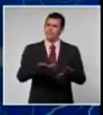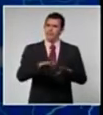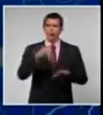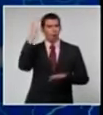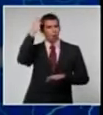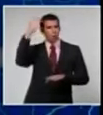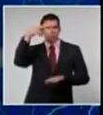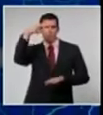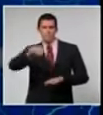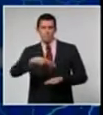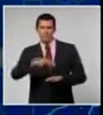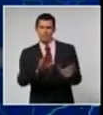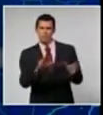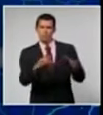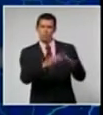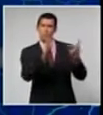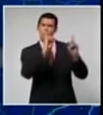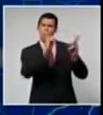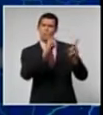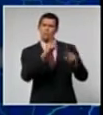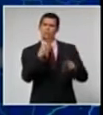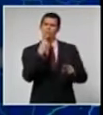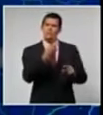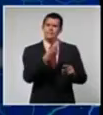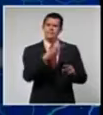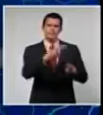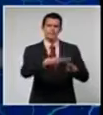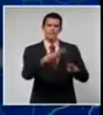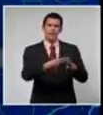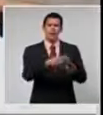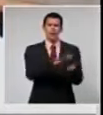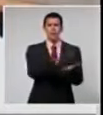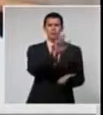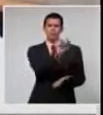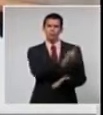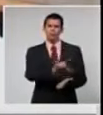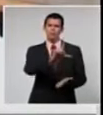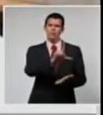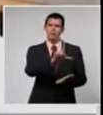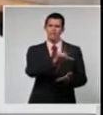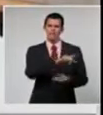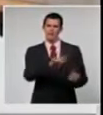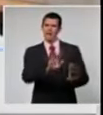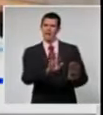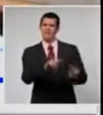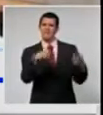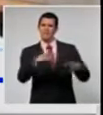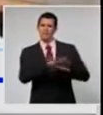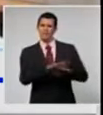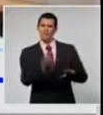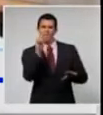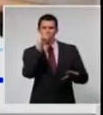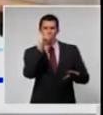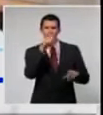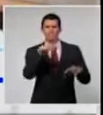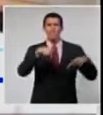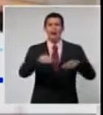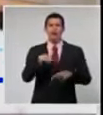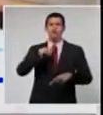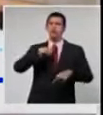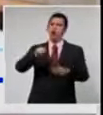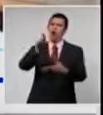formación del Partido Compromiso Social con vistas a las elecciones generales de 2021. Las declaraciones de Correa se relacionan con